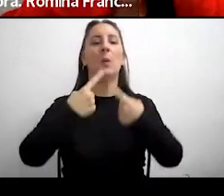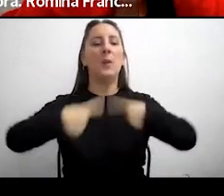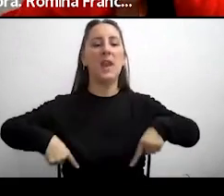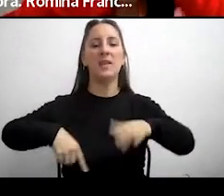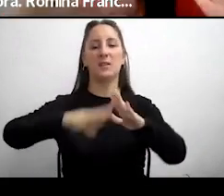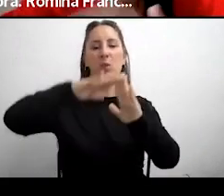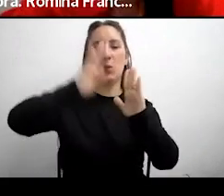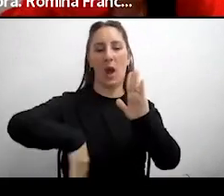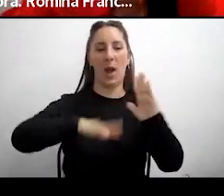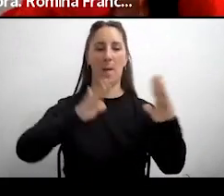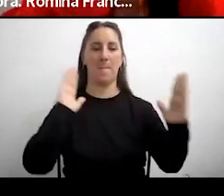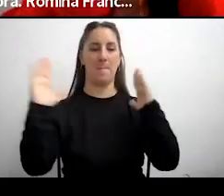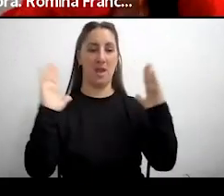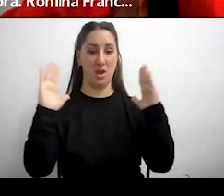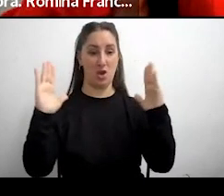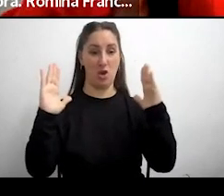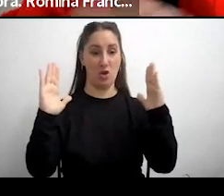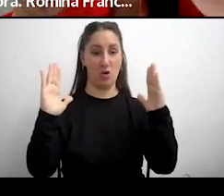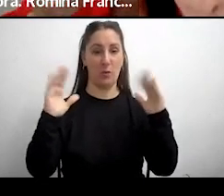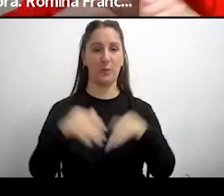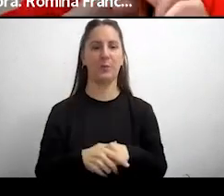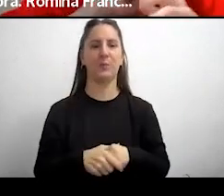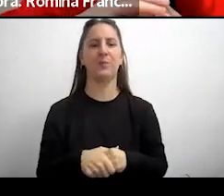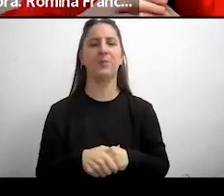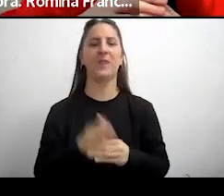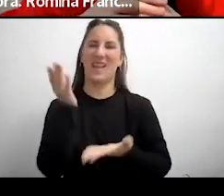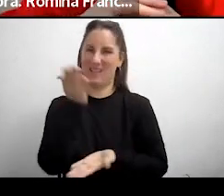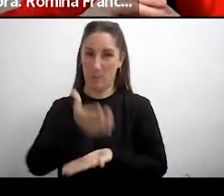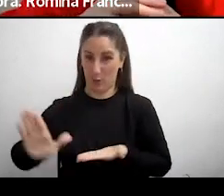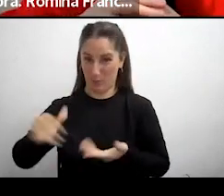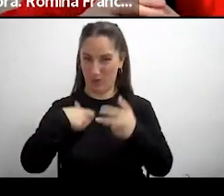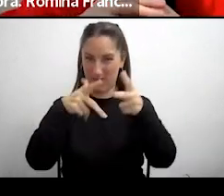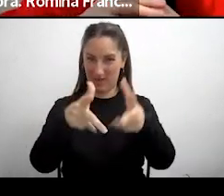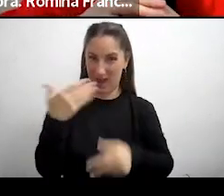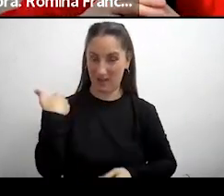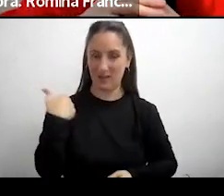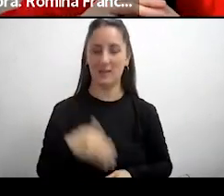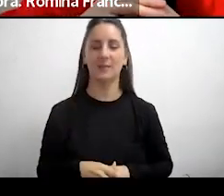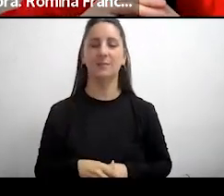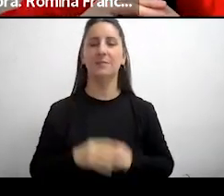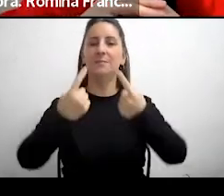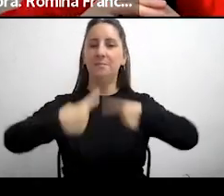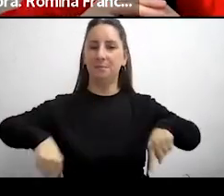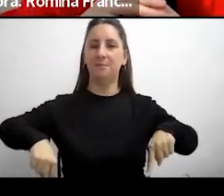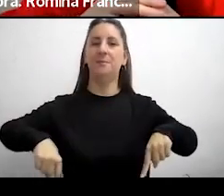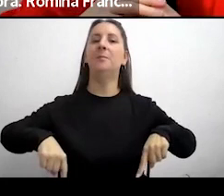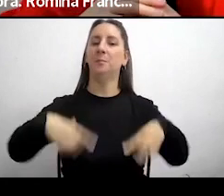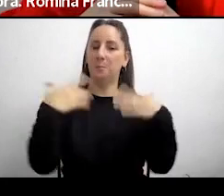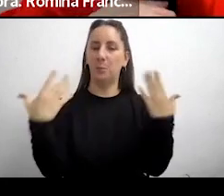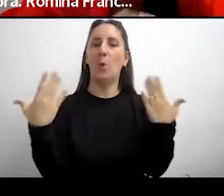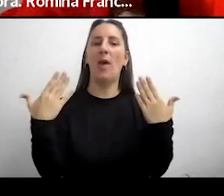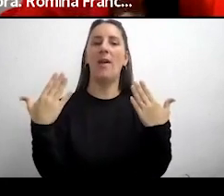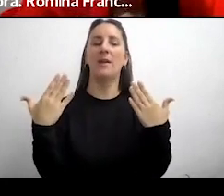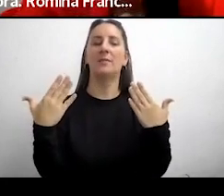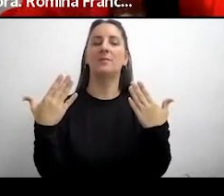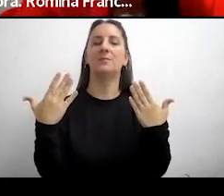el periodo, esto que les mencionaba como excepción, son los bienes que se permite